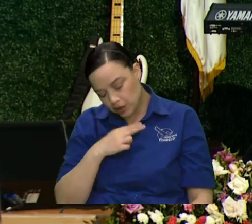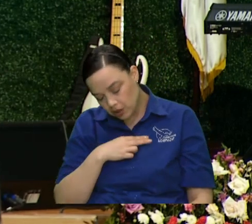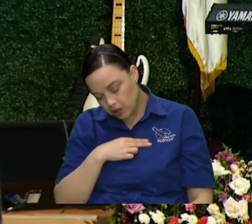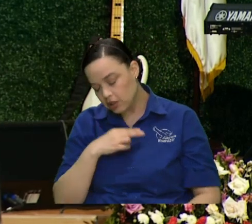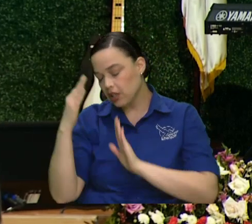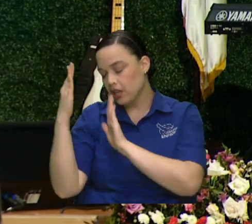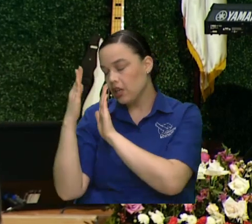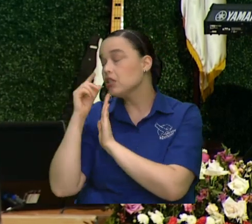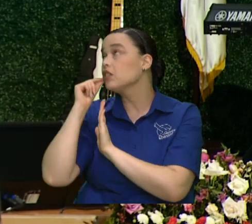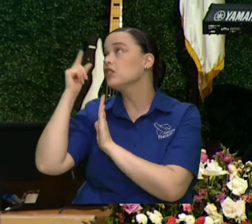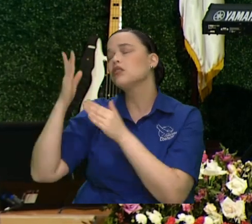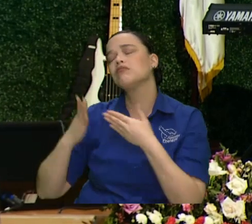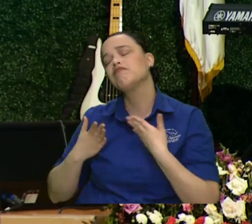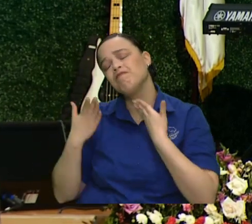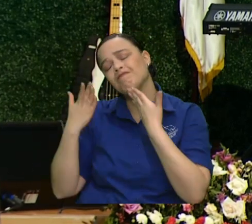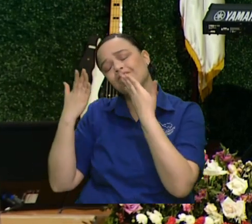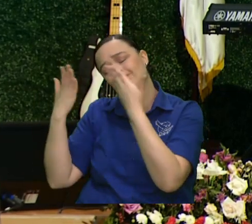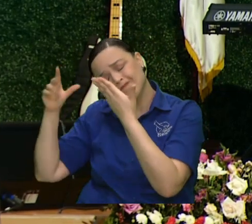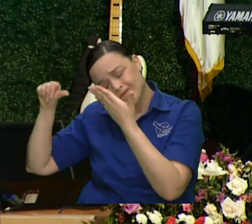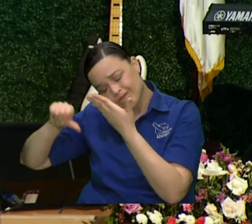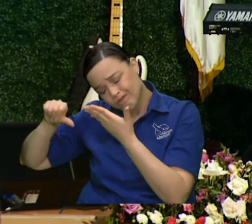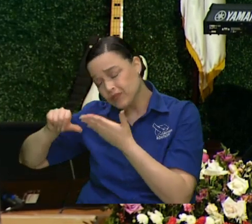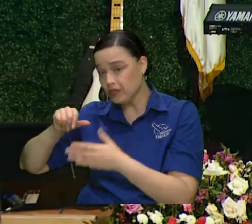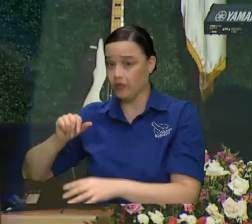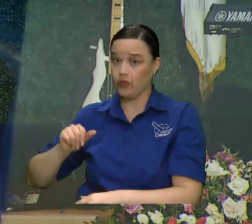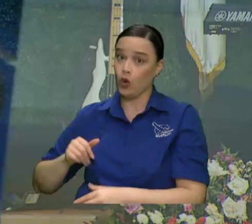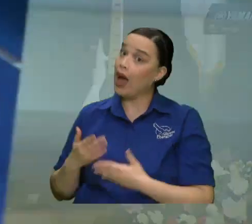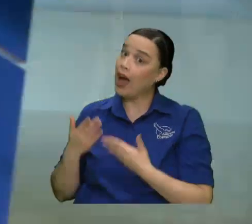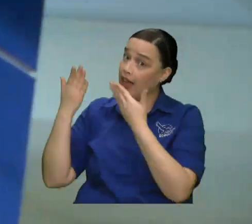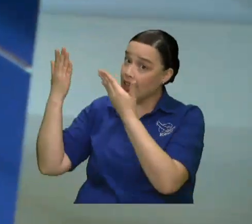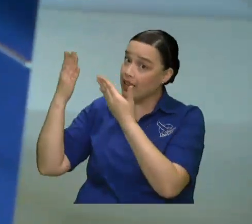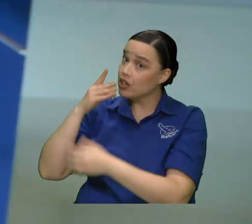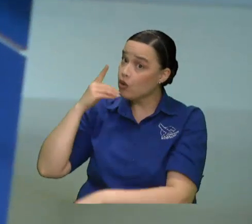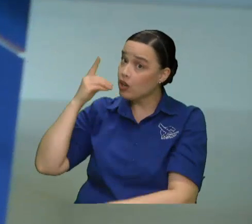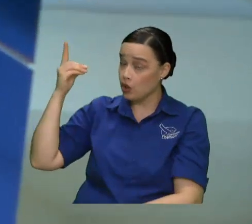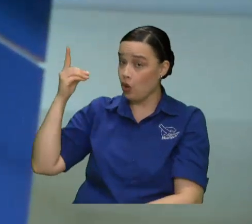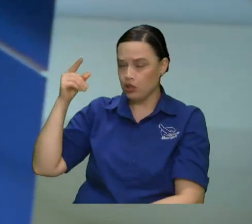entregar nuestras debilidades hermano si aquí no hay nadie perfecto